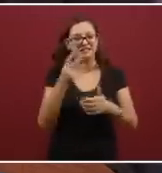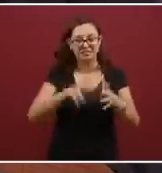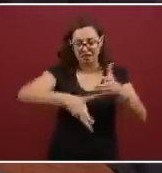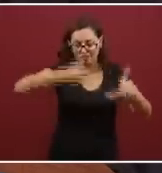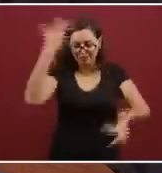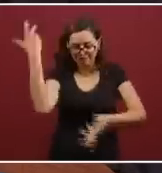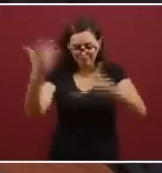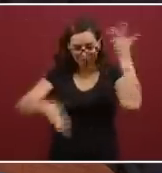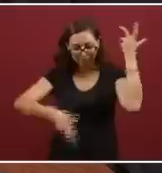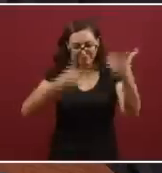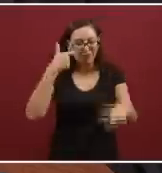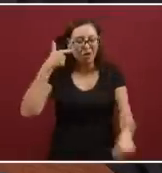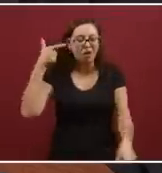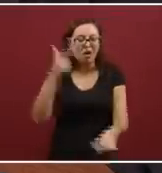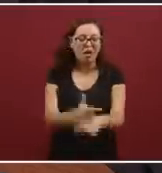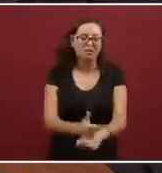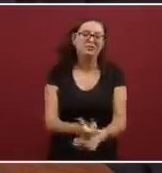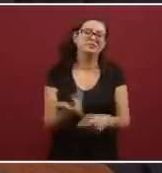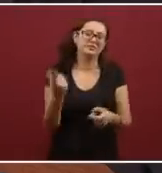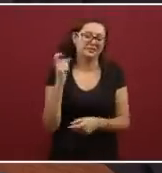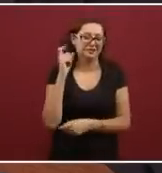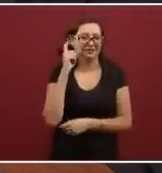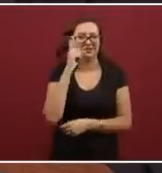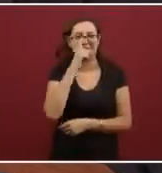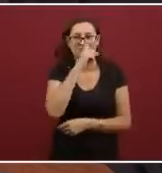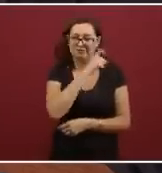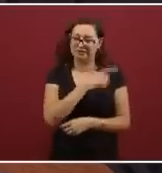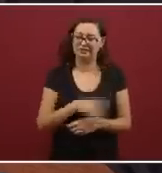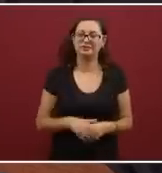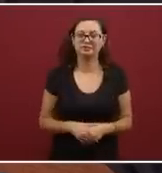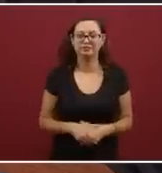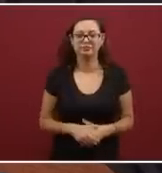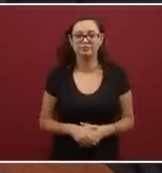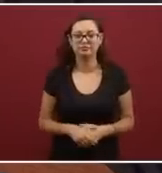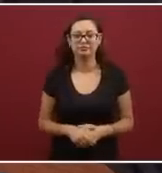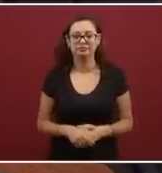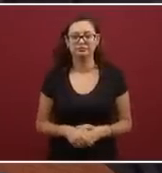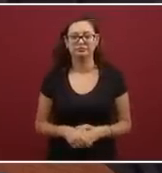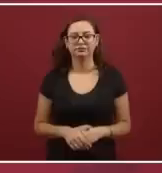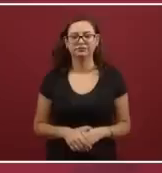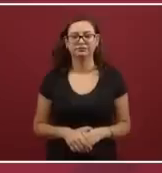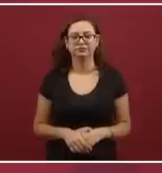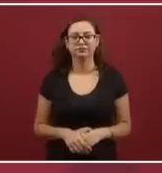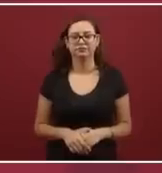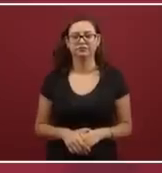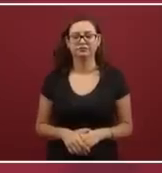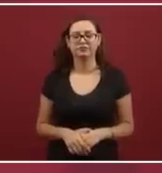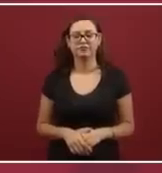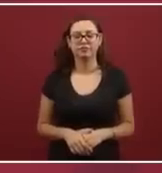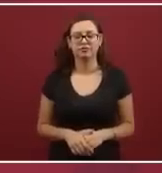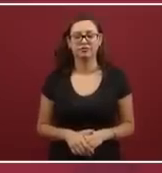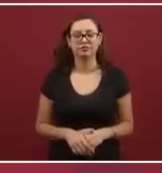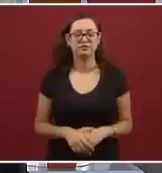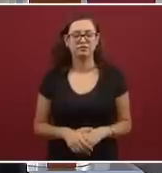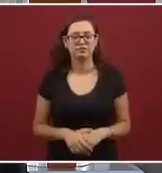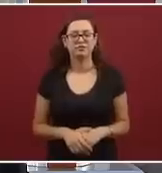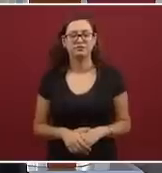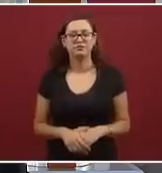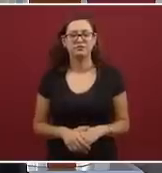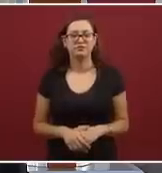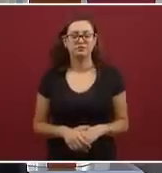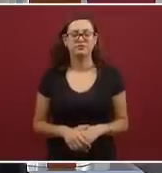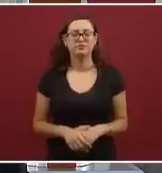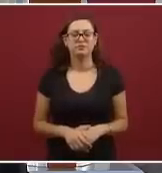para poderlo descubrir, lo cual es bastante intensivo en tiempo. Vamos ahora sí